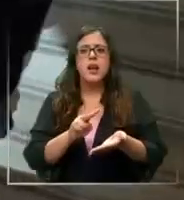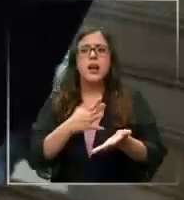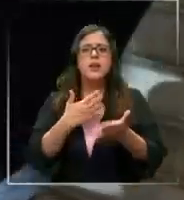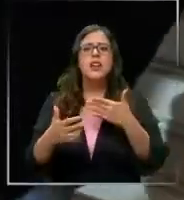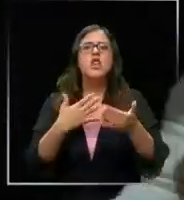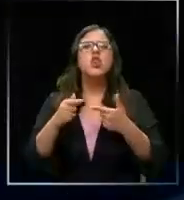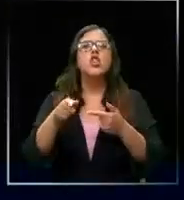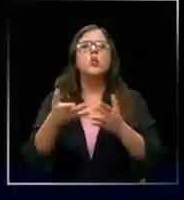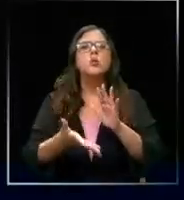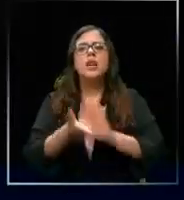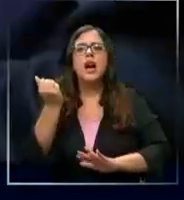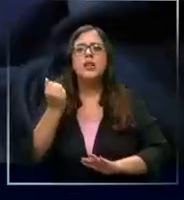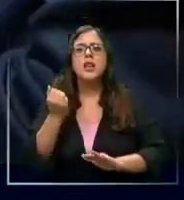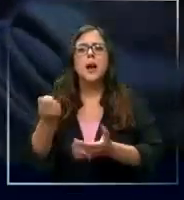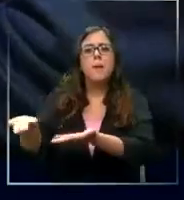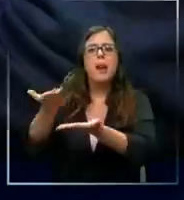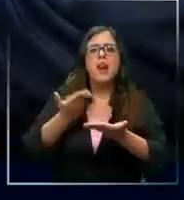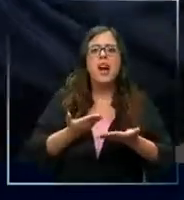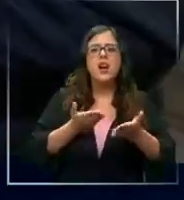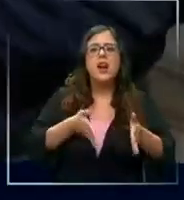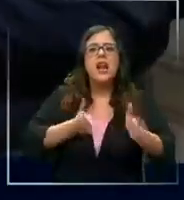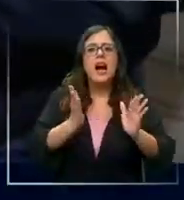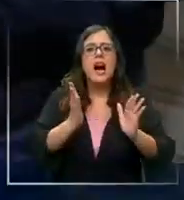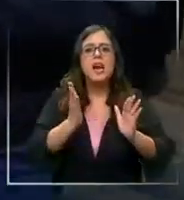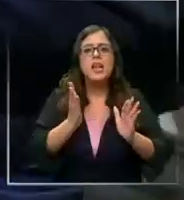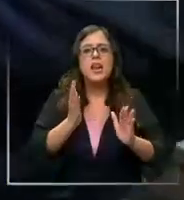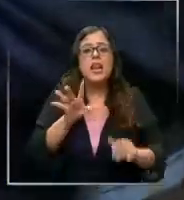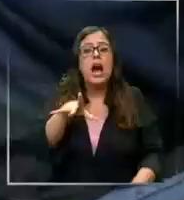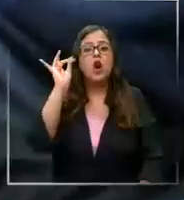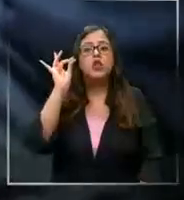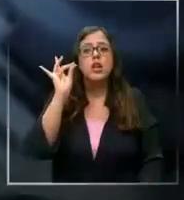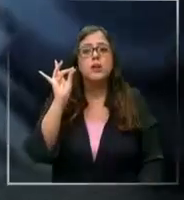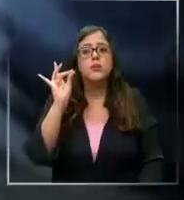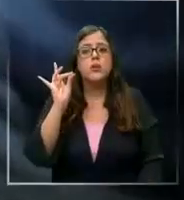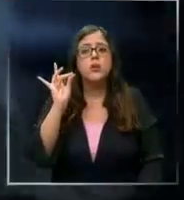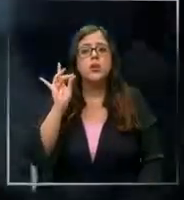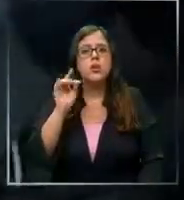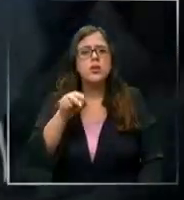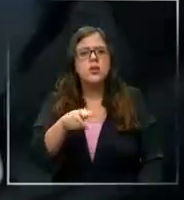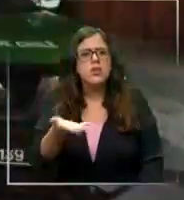¿Y dónde la sacaste? La regalaron, en la calle la pillamos. ¿Y esto le dieron a la tuya?